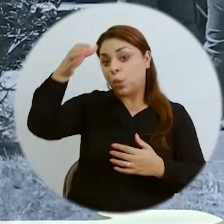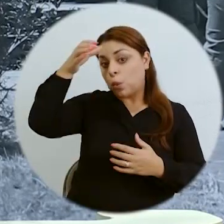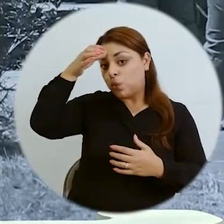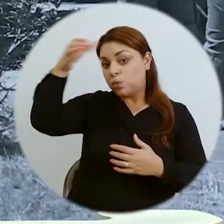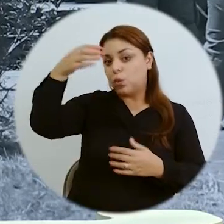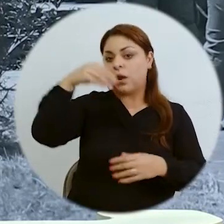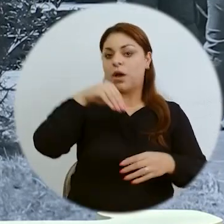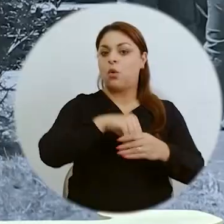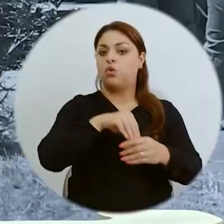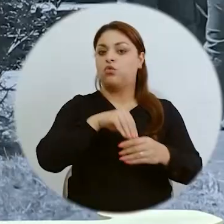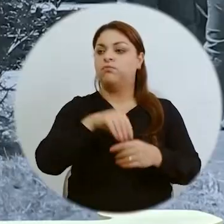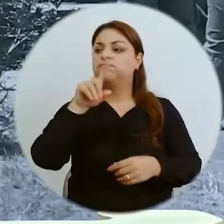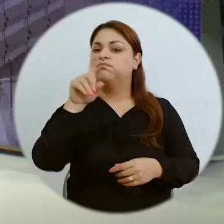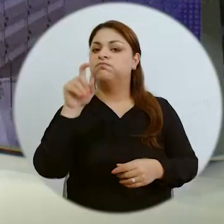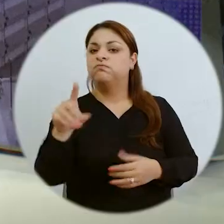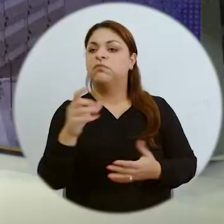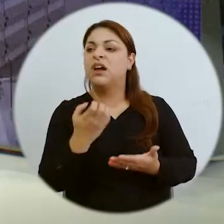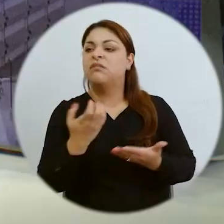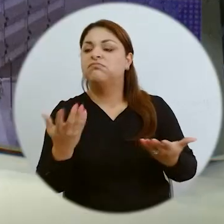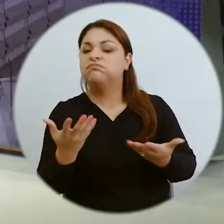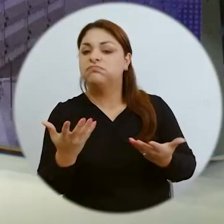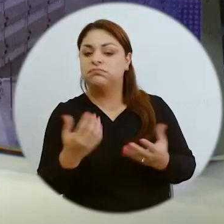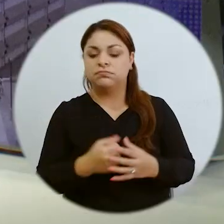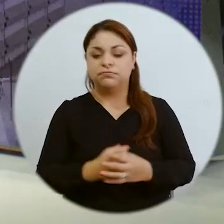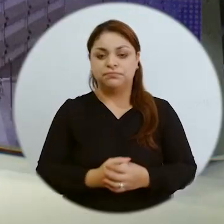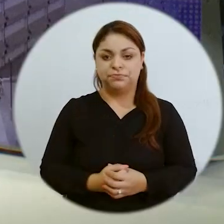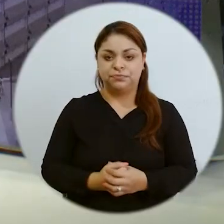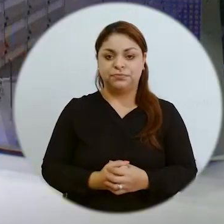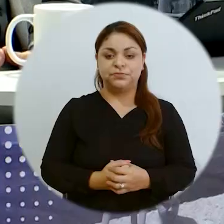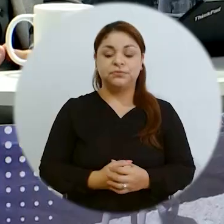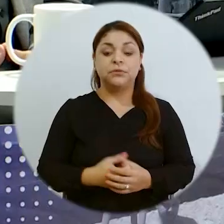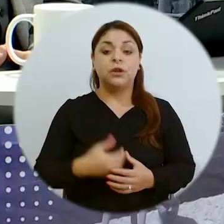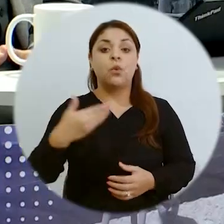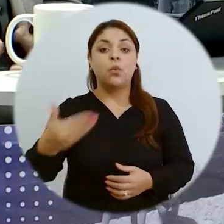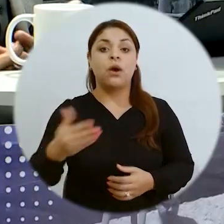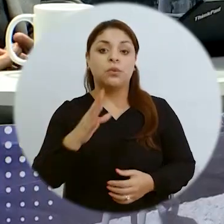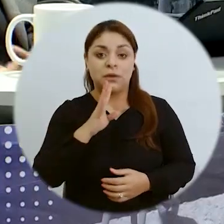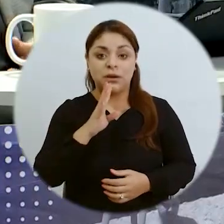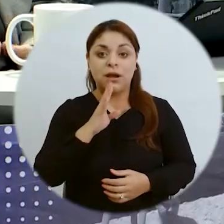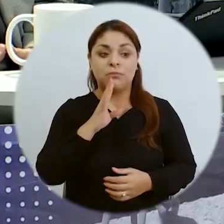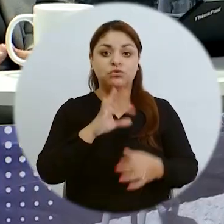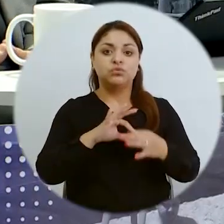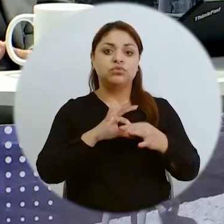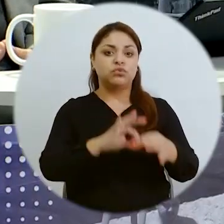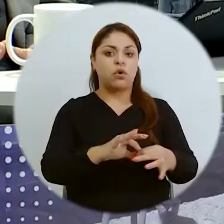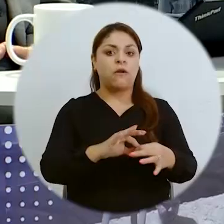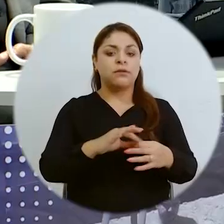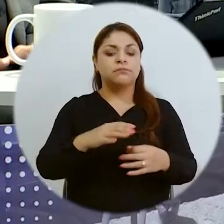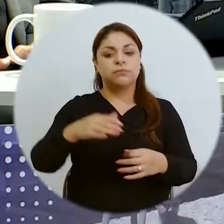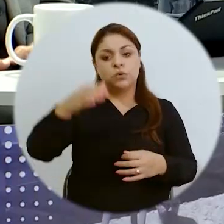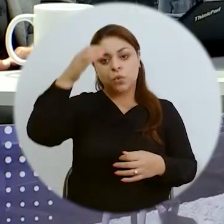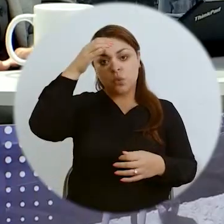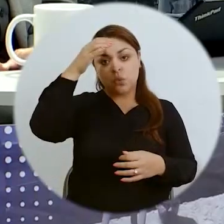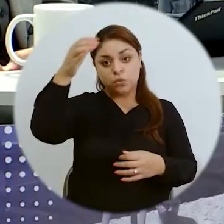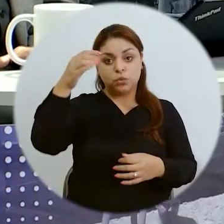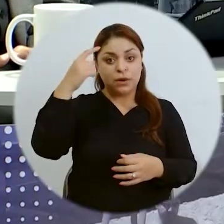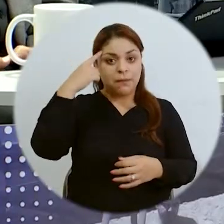en la cultura del ahorro y el manejo financiero